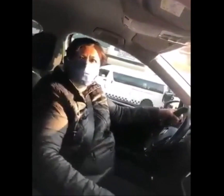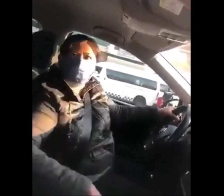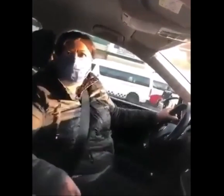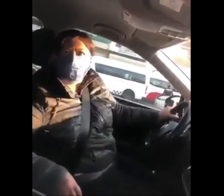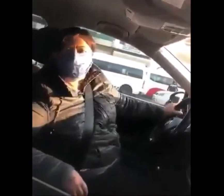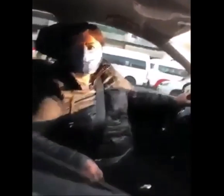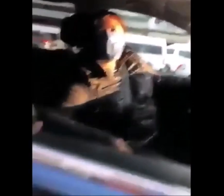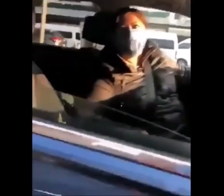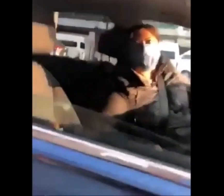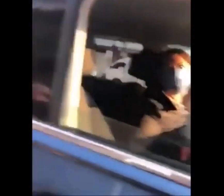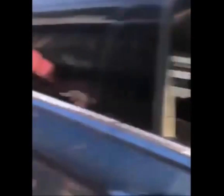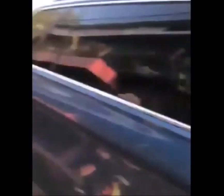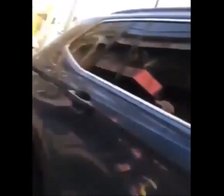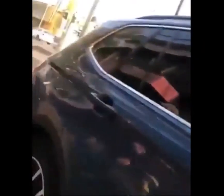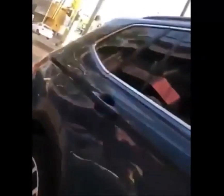usted sí?